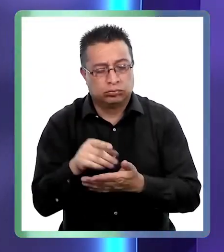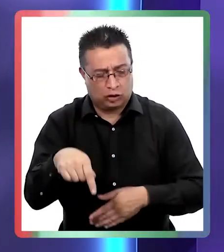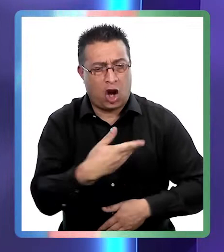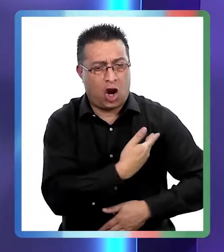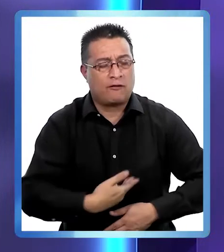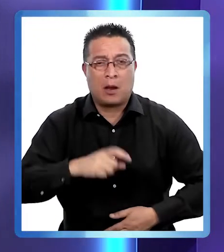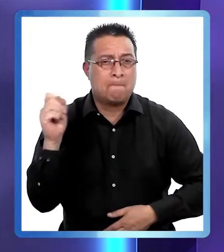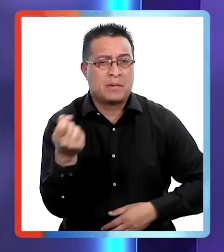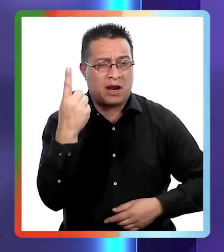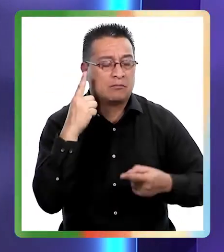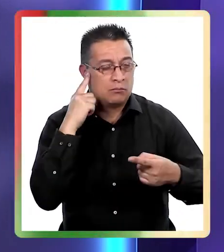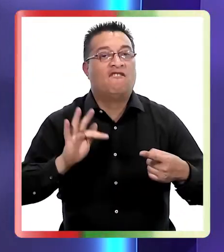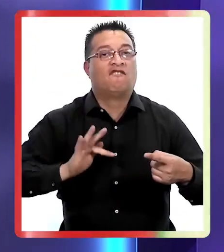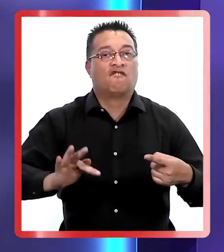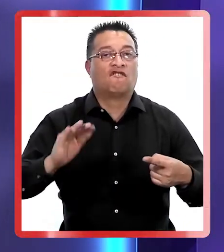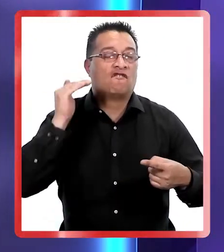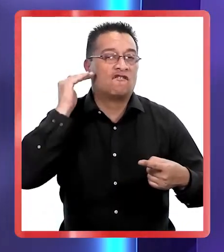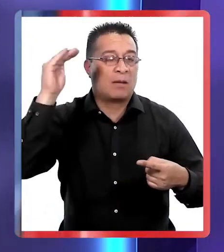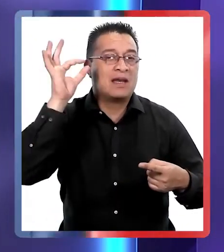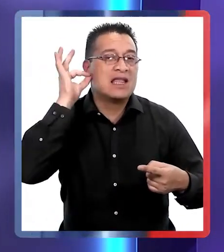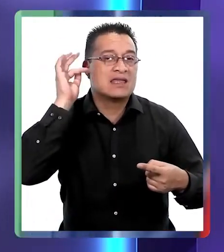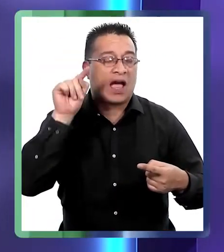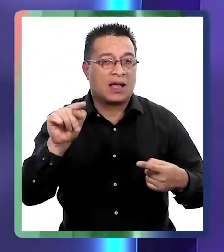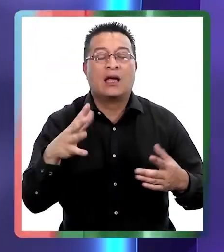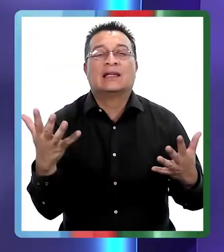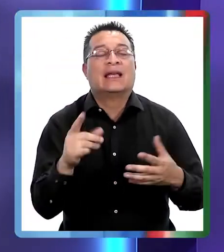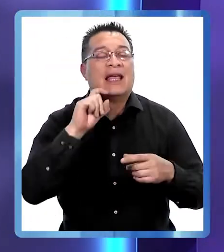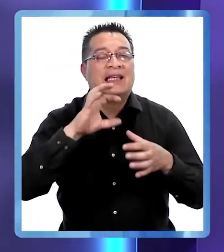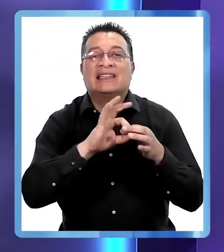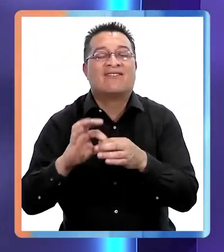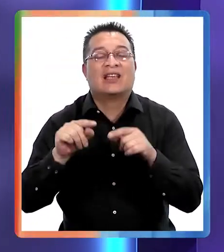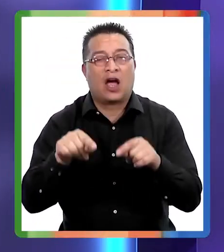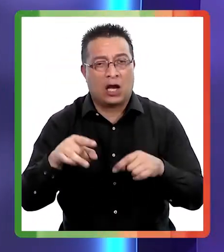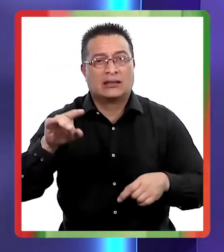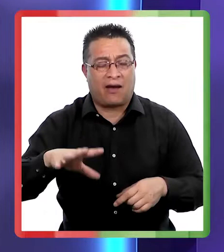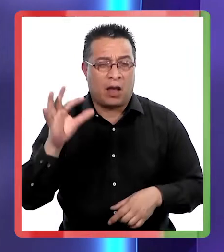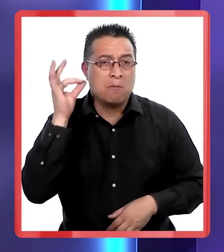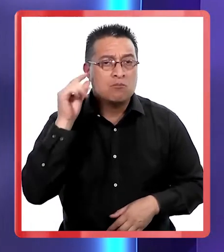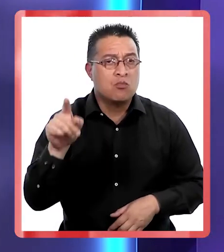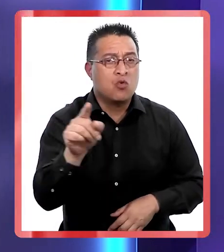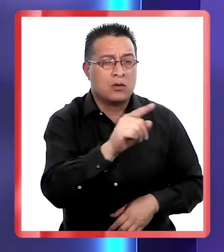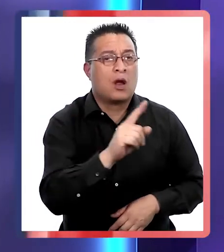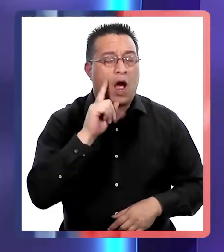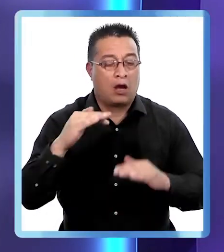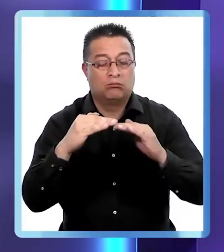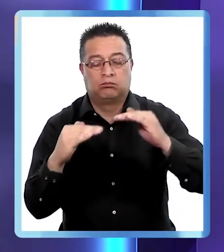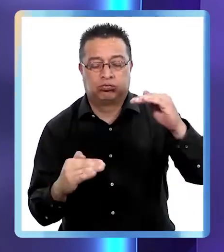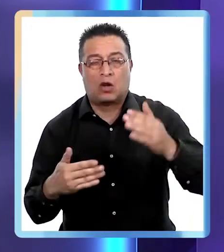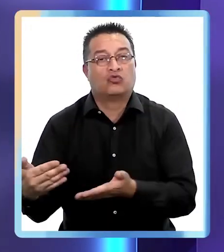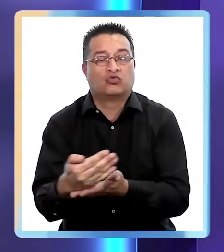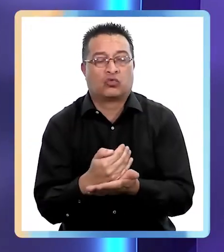gobierno es, en primer lugar, feminista. ¿Qué significa eso en términos concretos si sabemos que hoy día las mujeres primero tienen una brecha